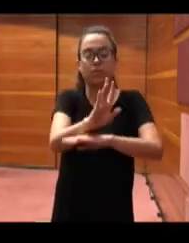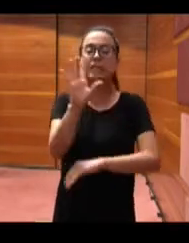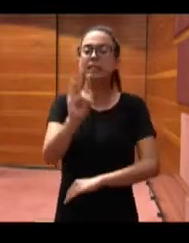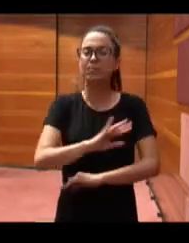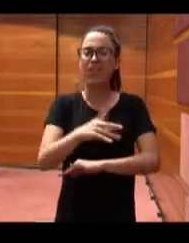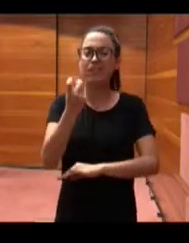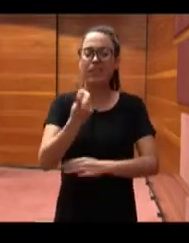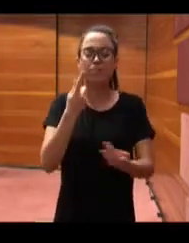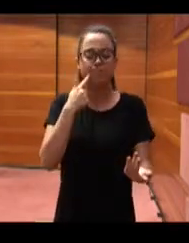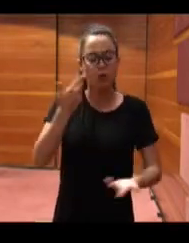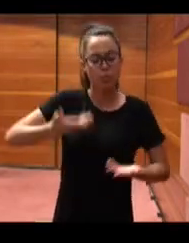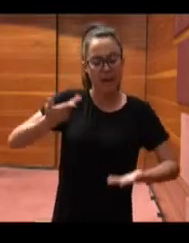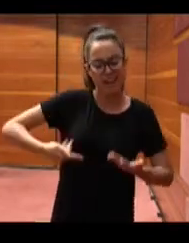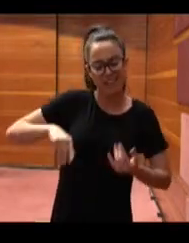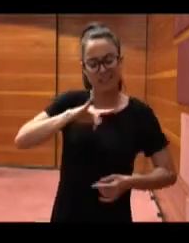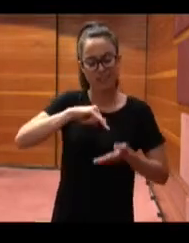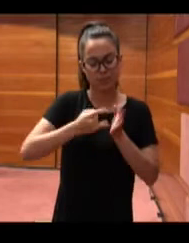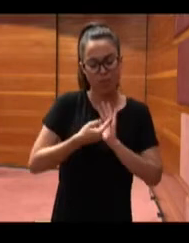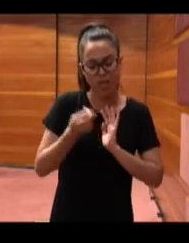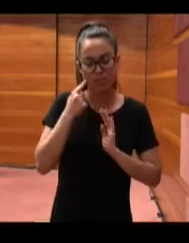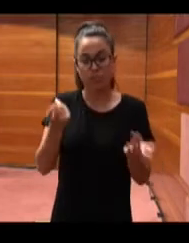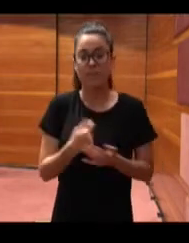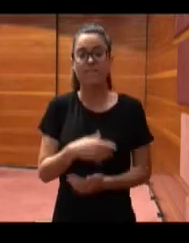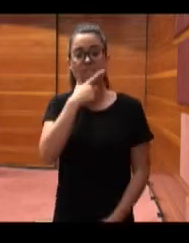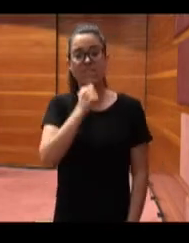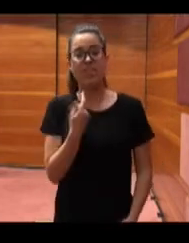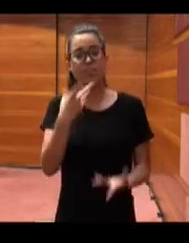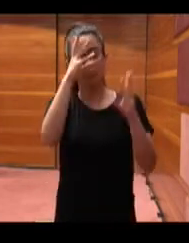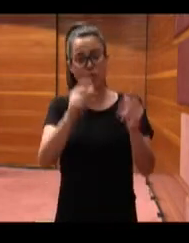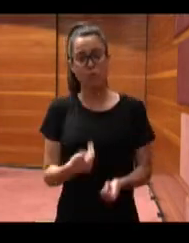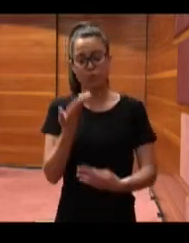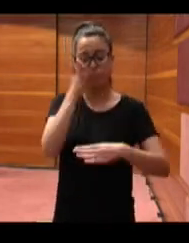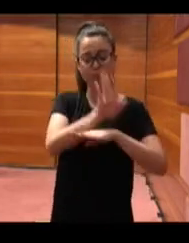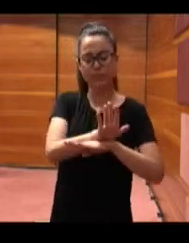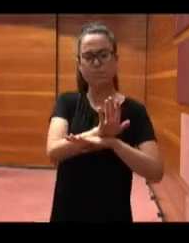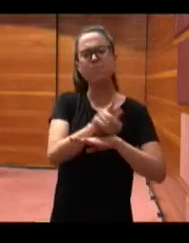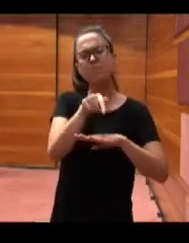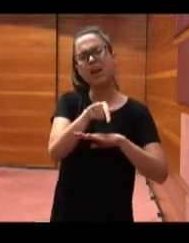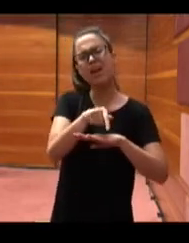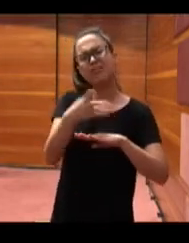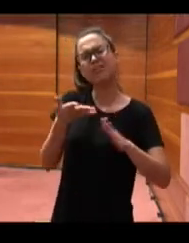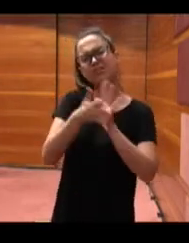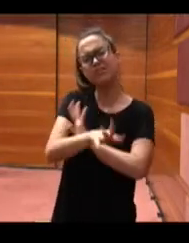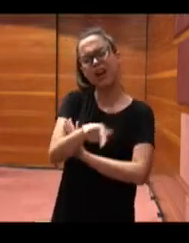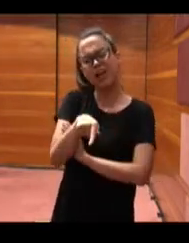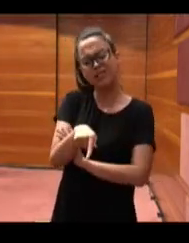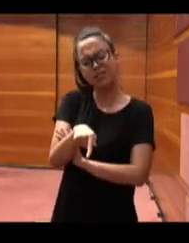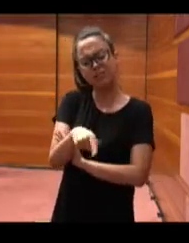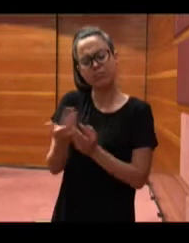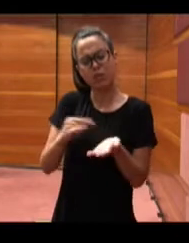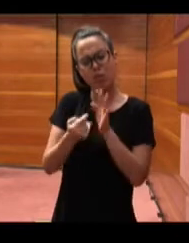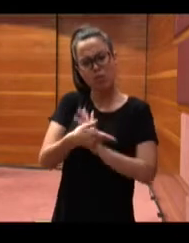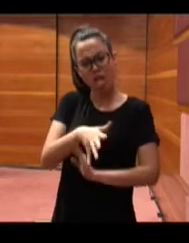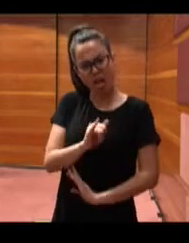de llevar a cabo, porque es fácil enseñar el presupuesto, no es tan fácil mostrar cómo el presupuesto ha añadido valor público al niño